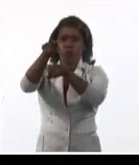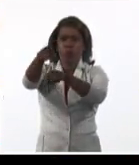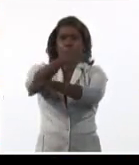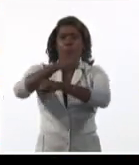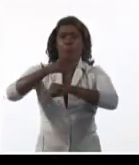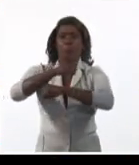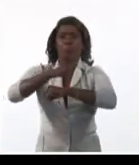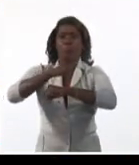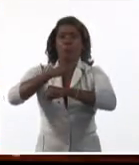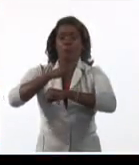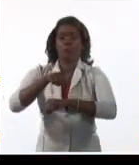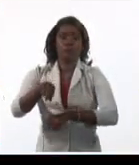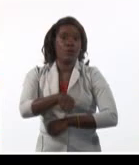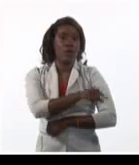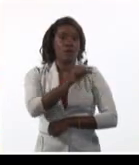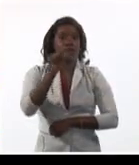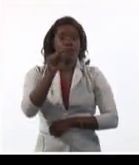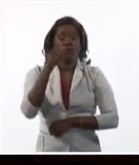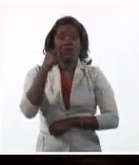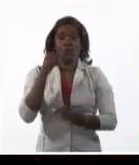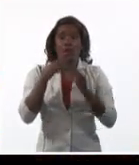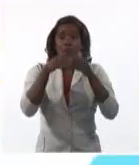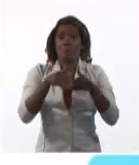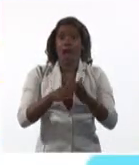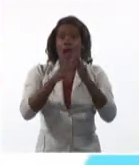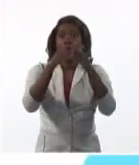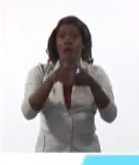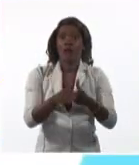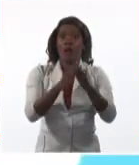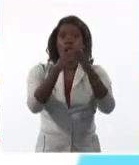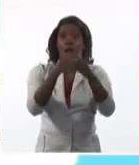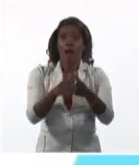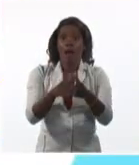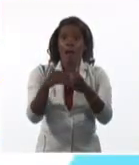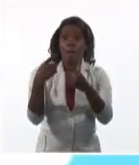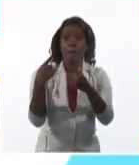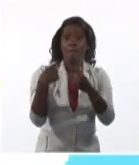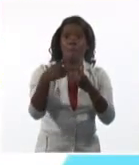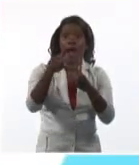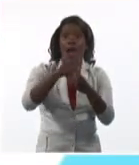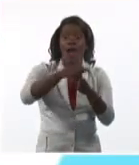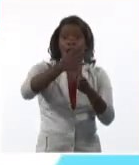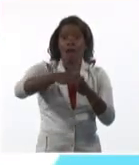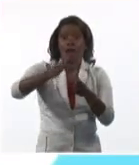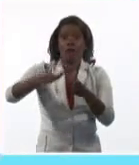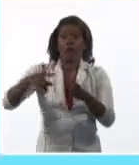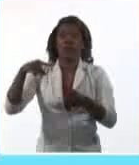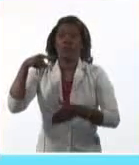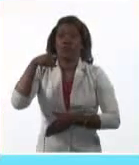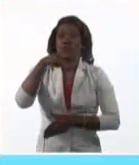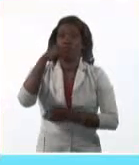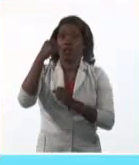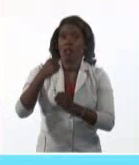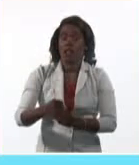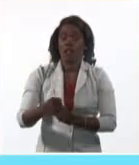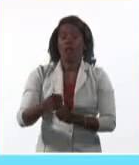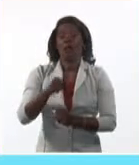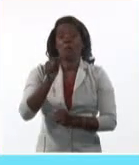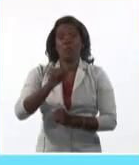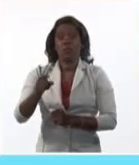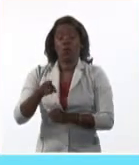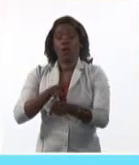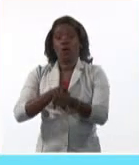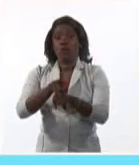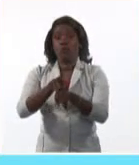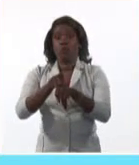yemení se atacaron embarcaciones que se dirigían hacia el canal de Suez a través del Mar Rojo. Los incidentes buscaban interrumpir el paso de